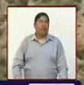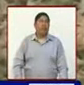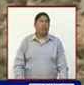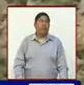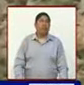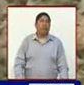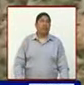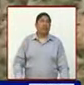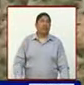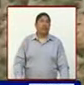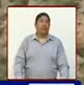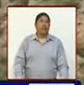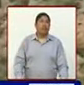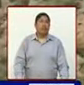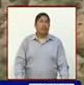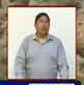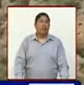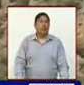coordinación.